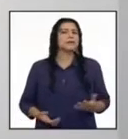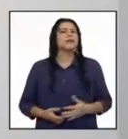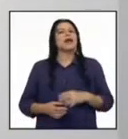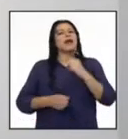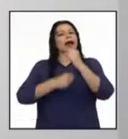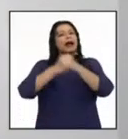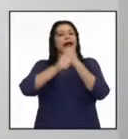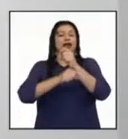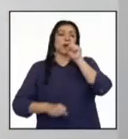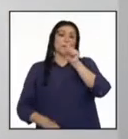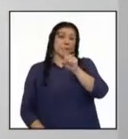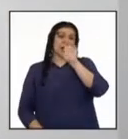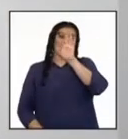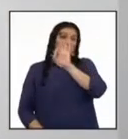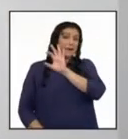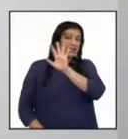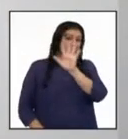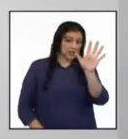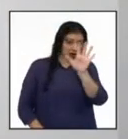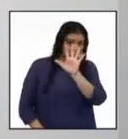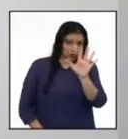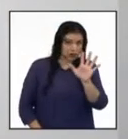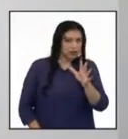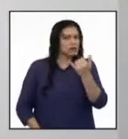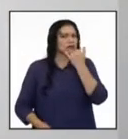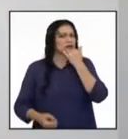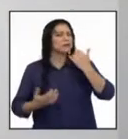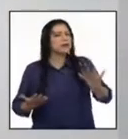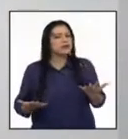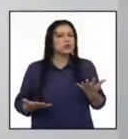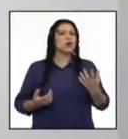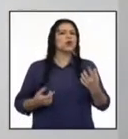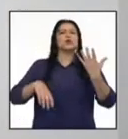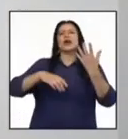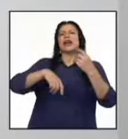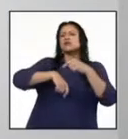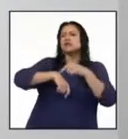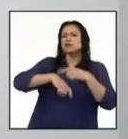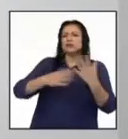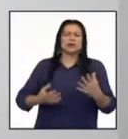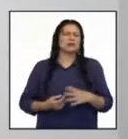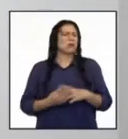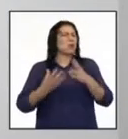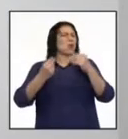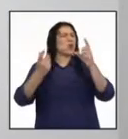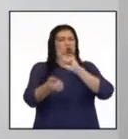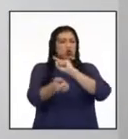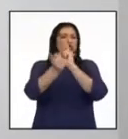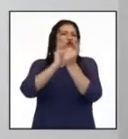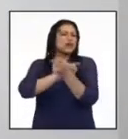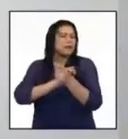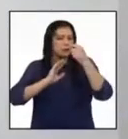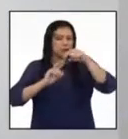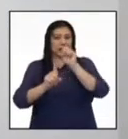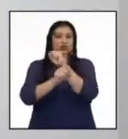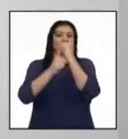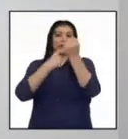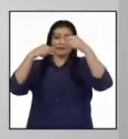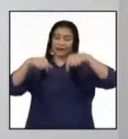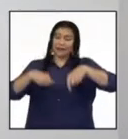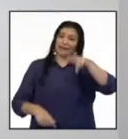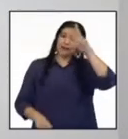en 1955 ocurrió en un contexto de profundos cambios en la sociedad